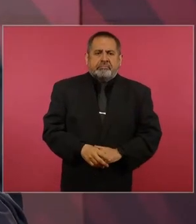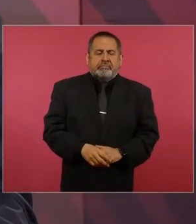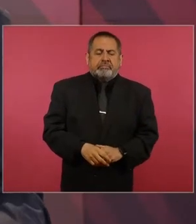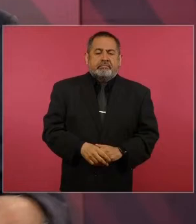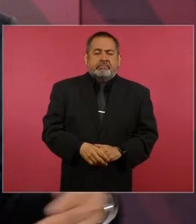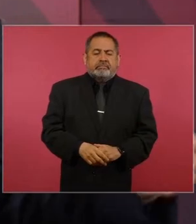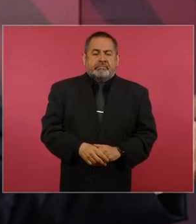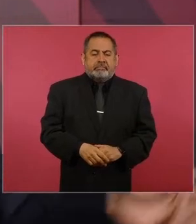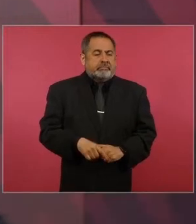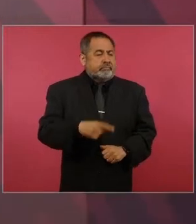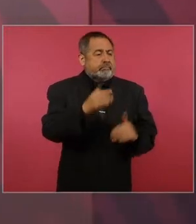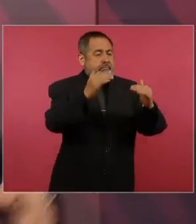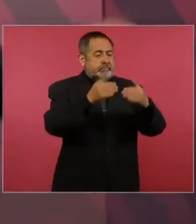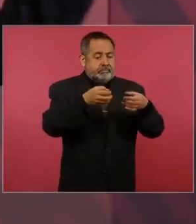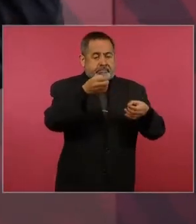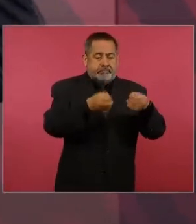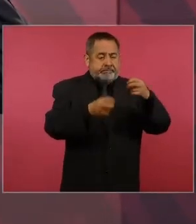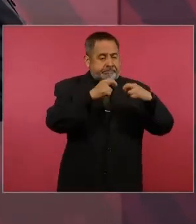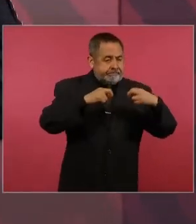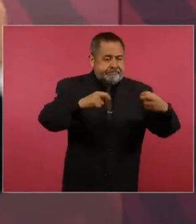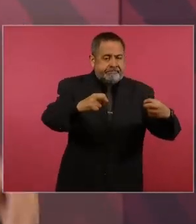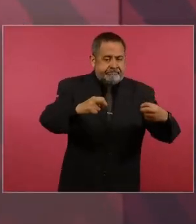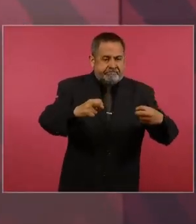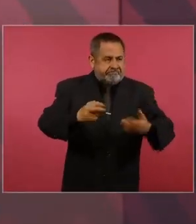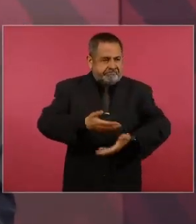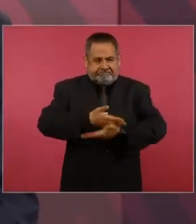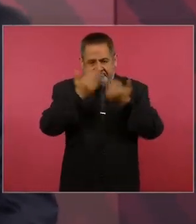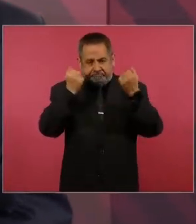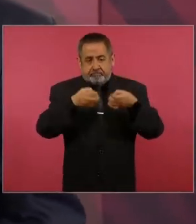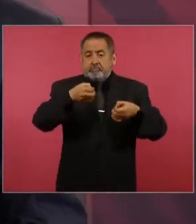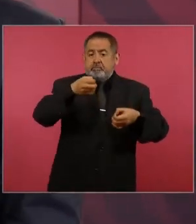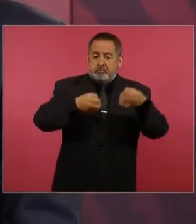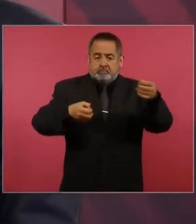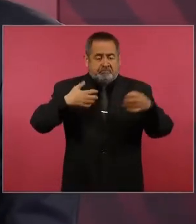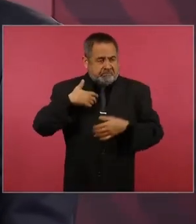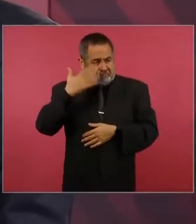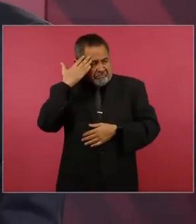Los magistrados, menos. Los jueces, no.